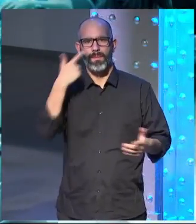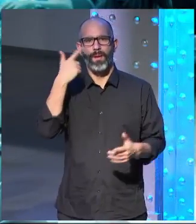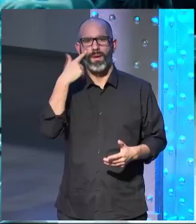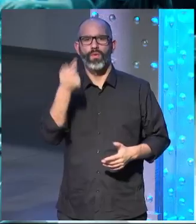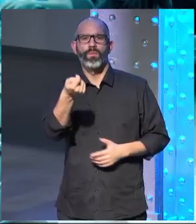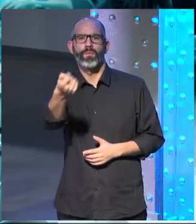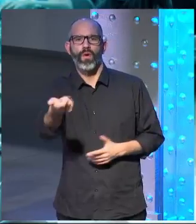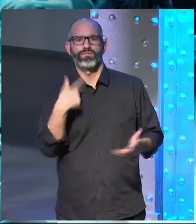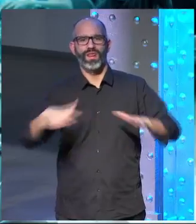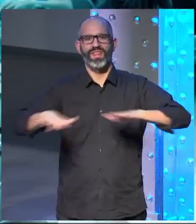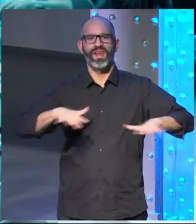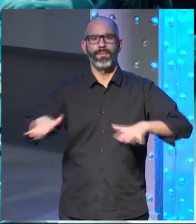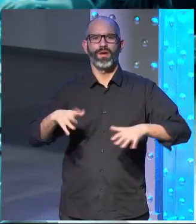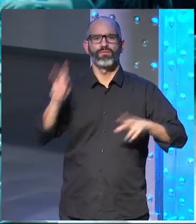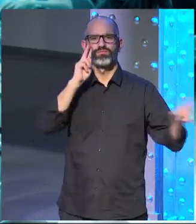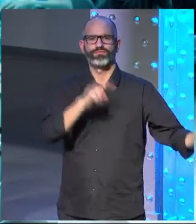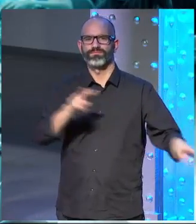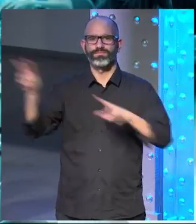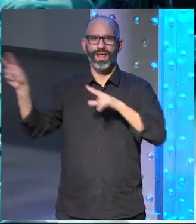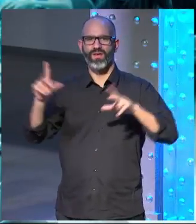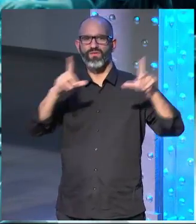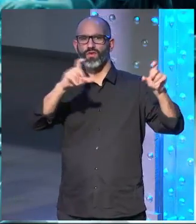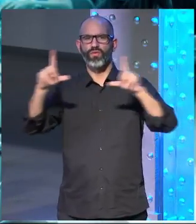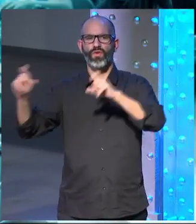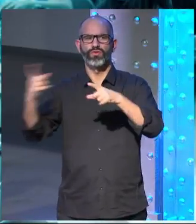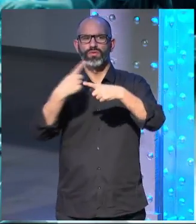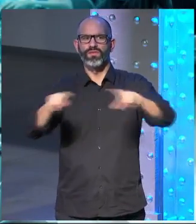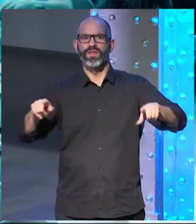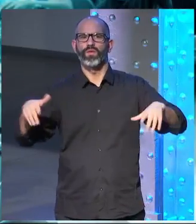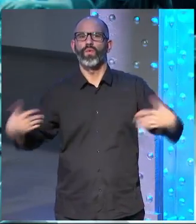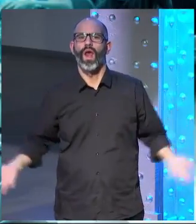así dinámico. ¿Qué diferencias veis entre esas dos fotos?